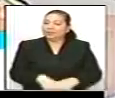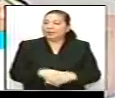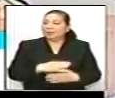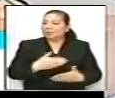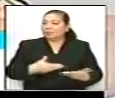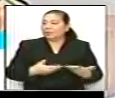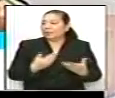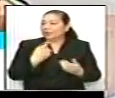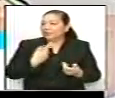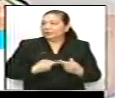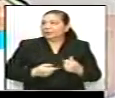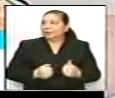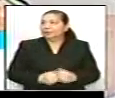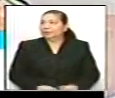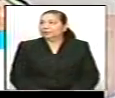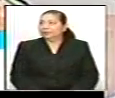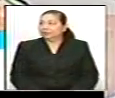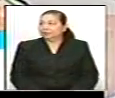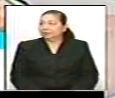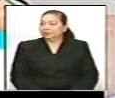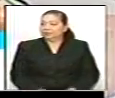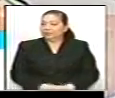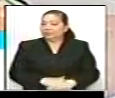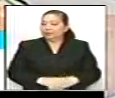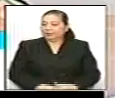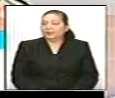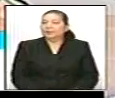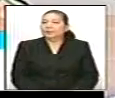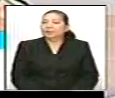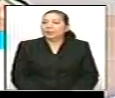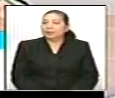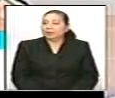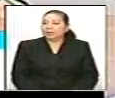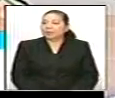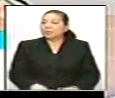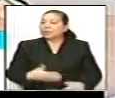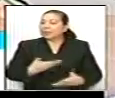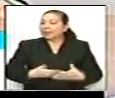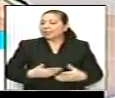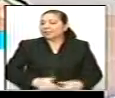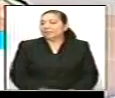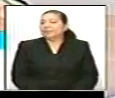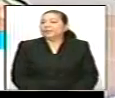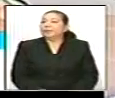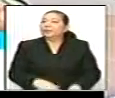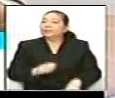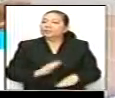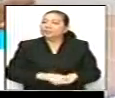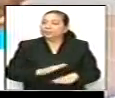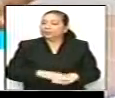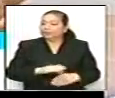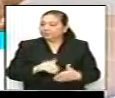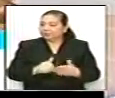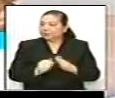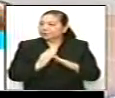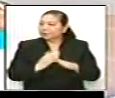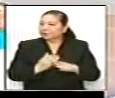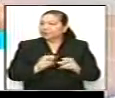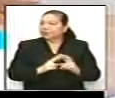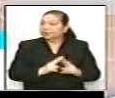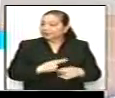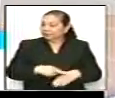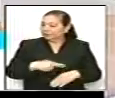proyectos que ya han venido gestionando, quizás desde el año pasado, en la gestión anterior, sobre lo que es defensas